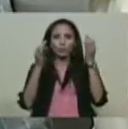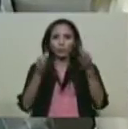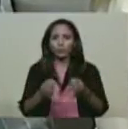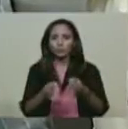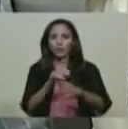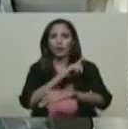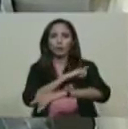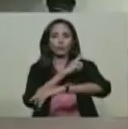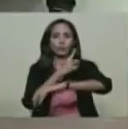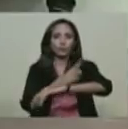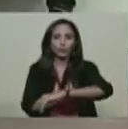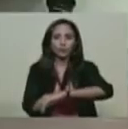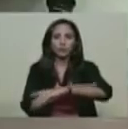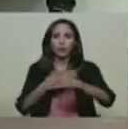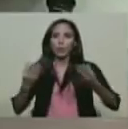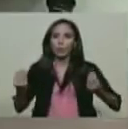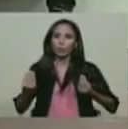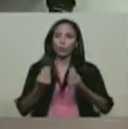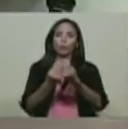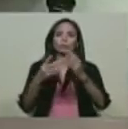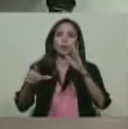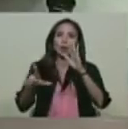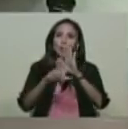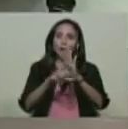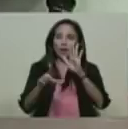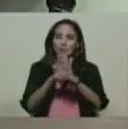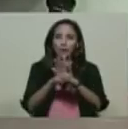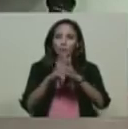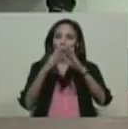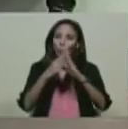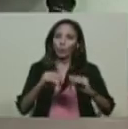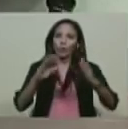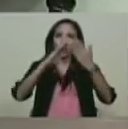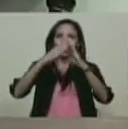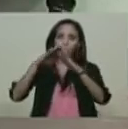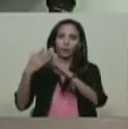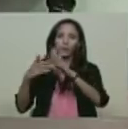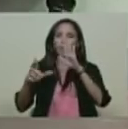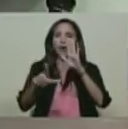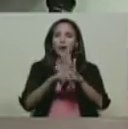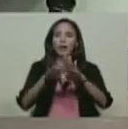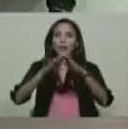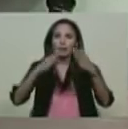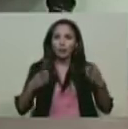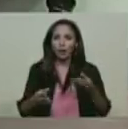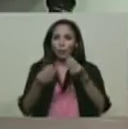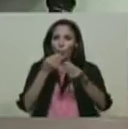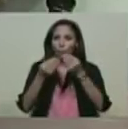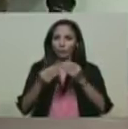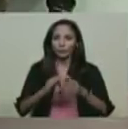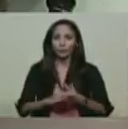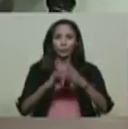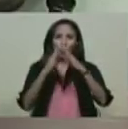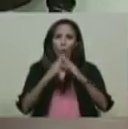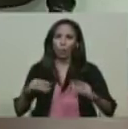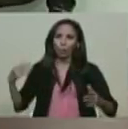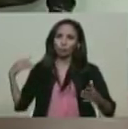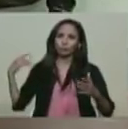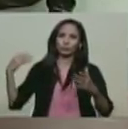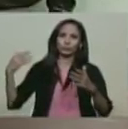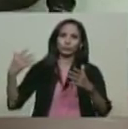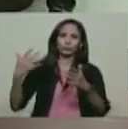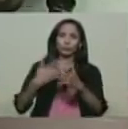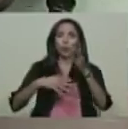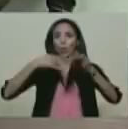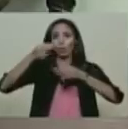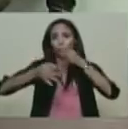conjunto de leyes del poder comunal venezolano, la ley de los CLAP. Y todo lo que se estipula allí debe irse